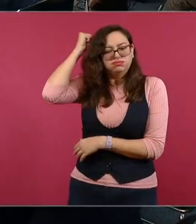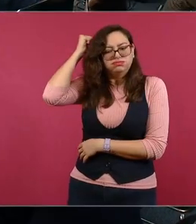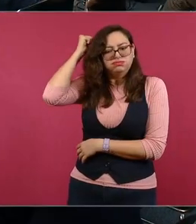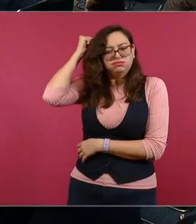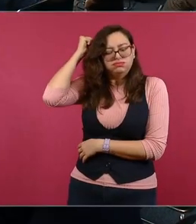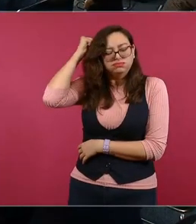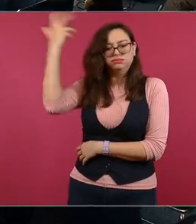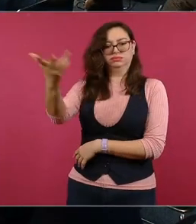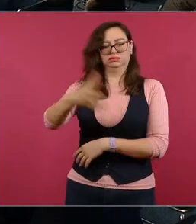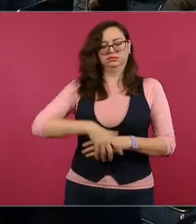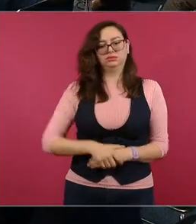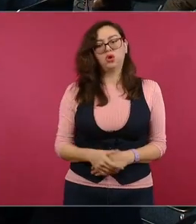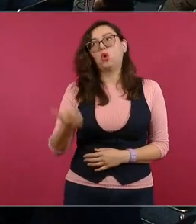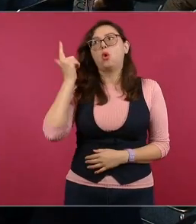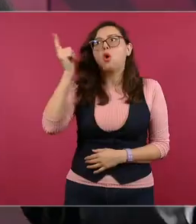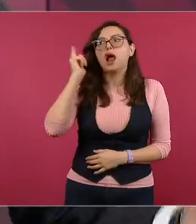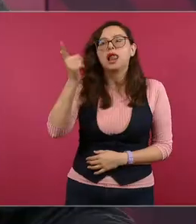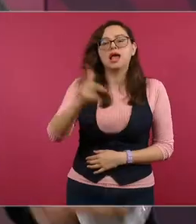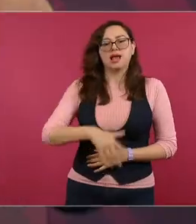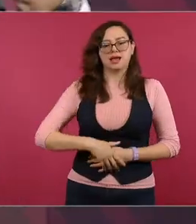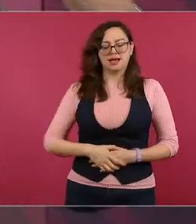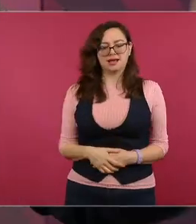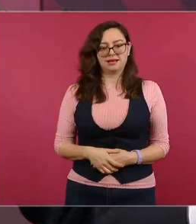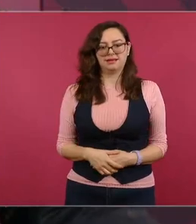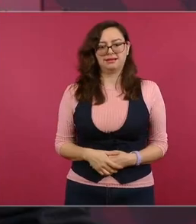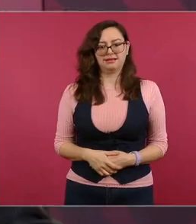madera y